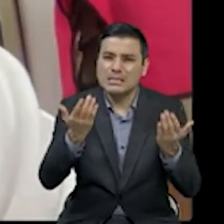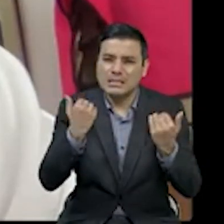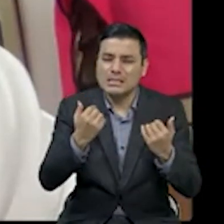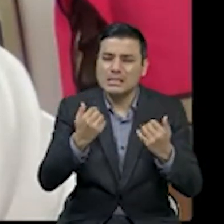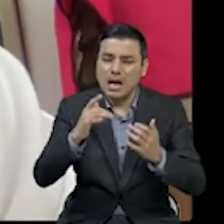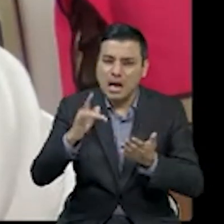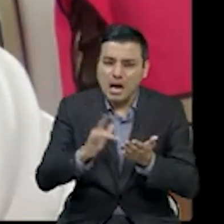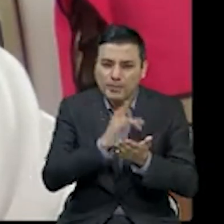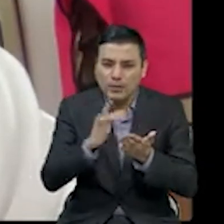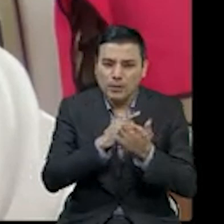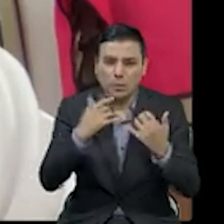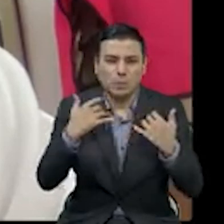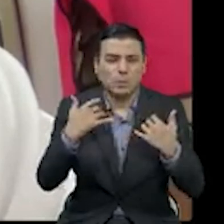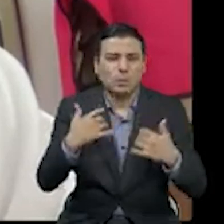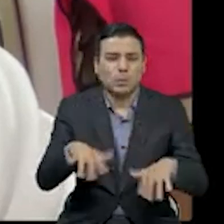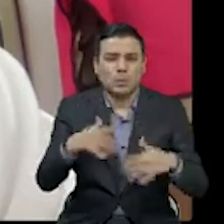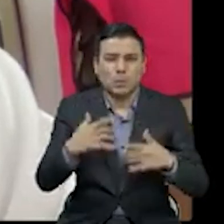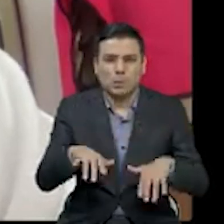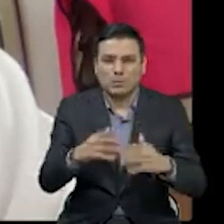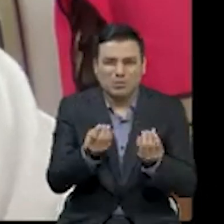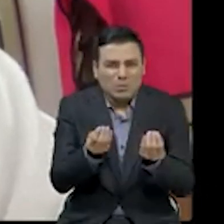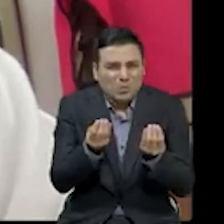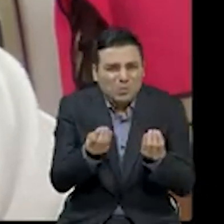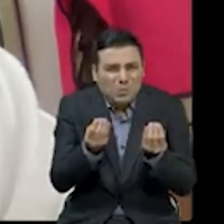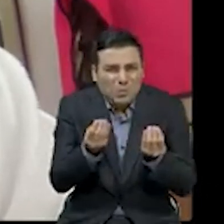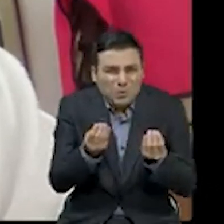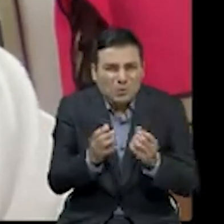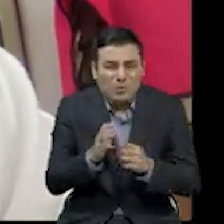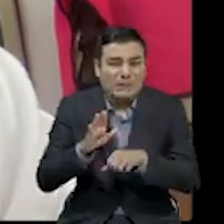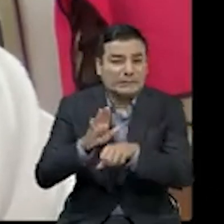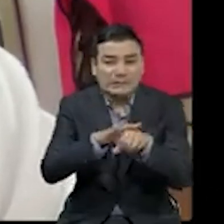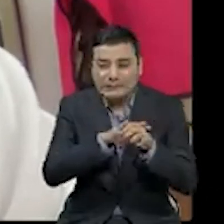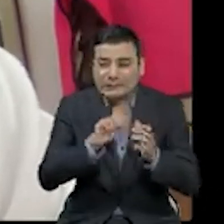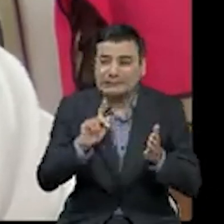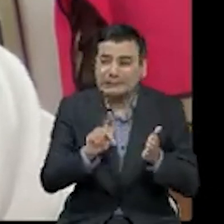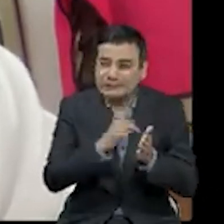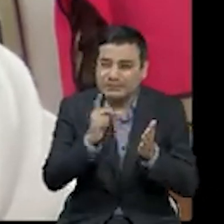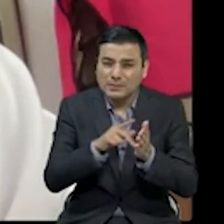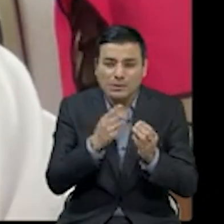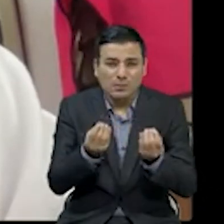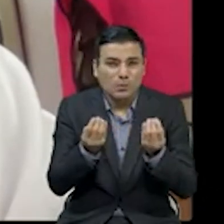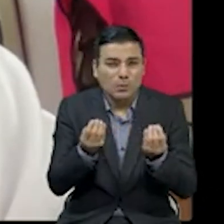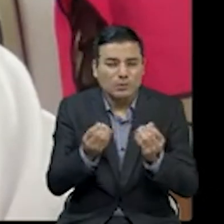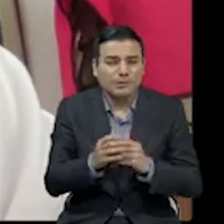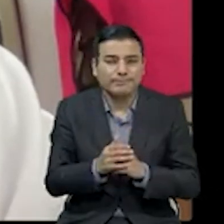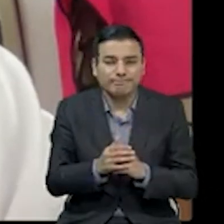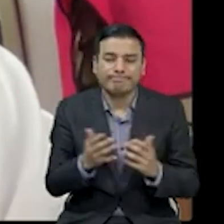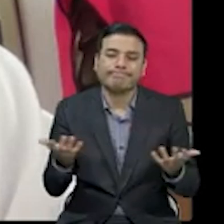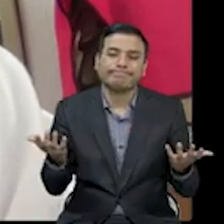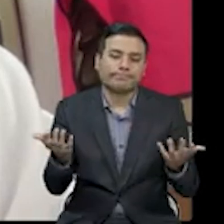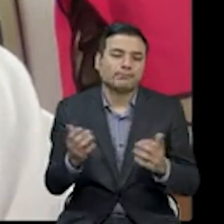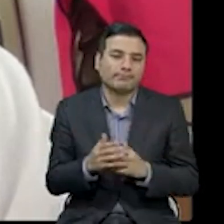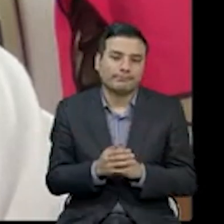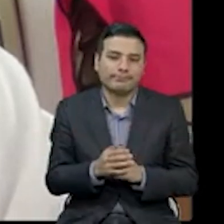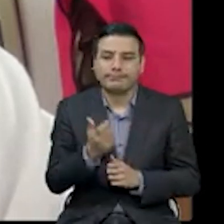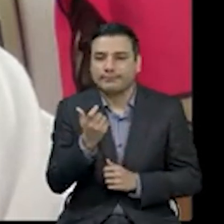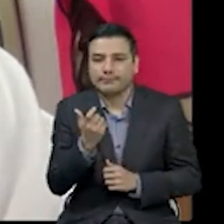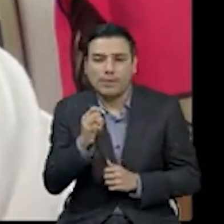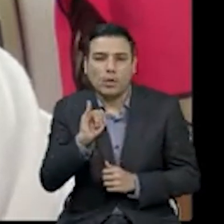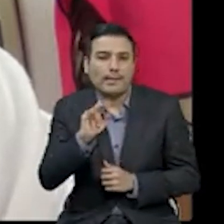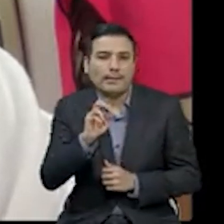es excepcionalísima. Es una gran cantidad de convocatorias y eso tiene que ver con estas condiciones. Vamos a